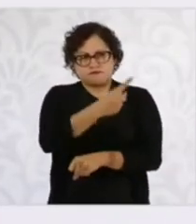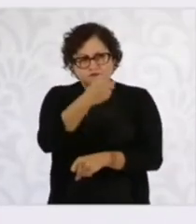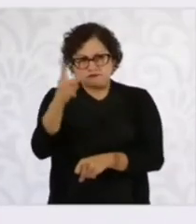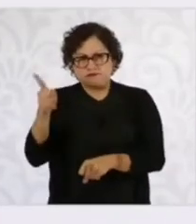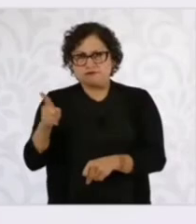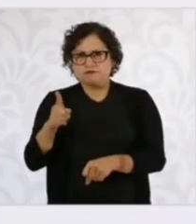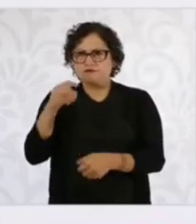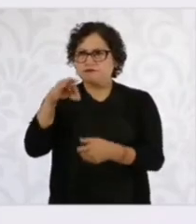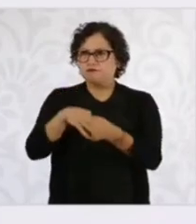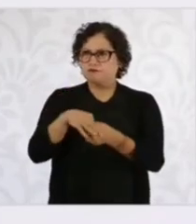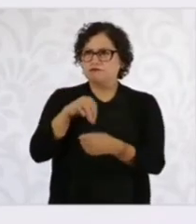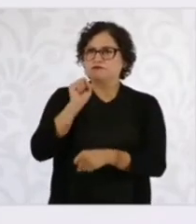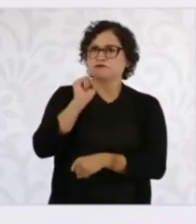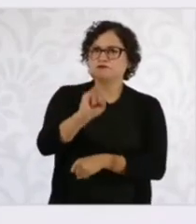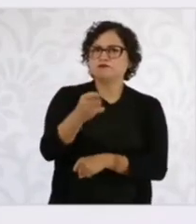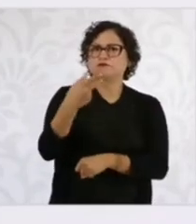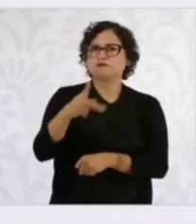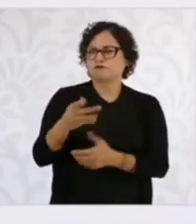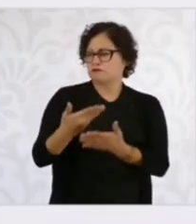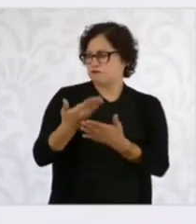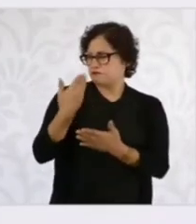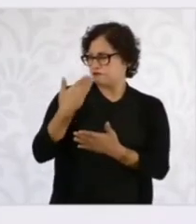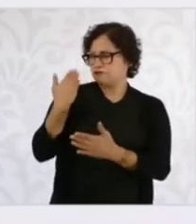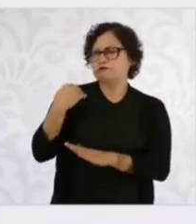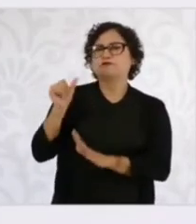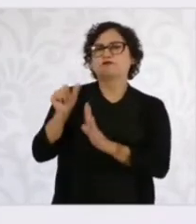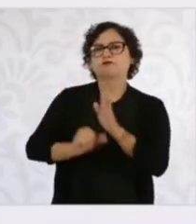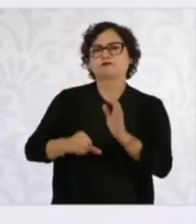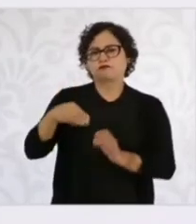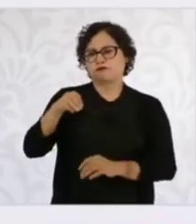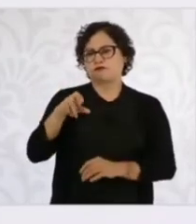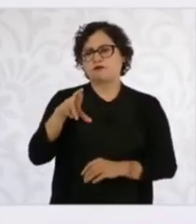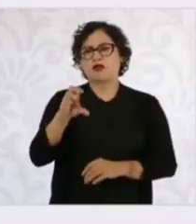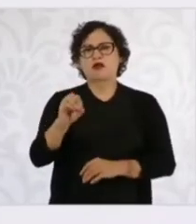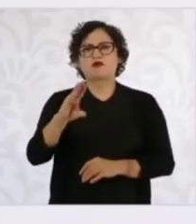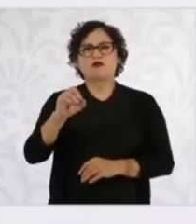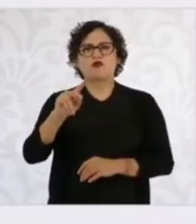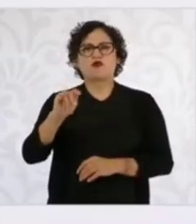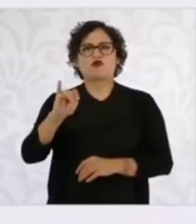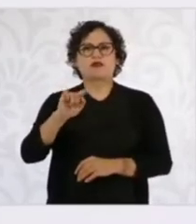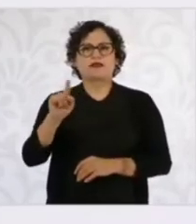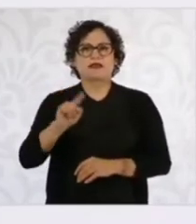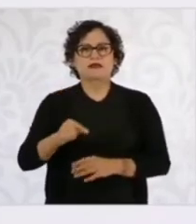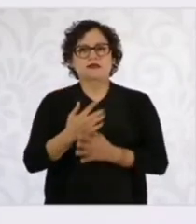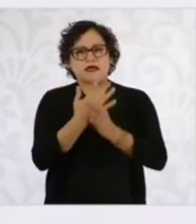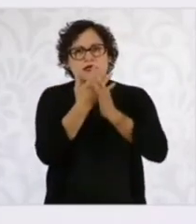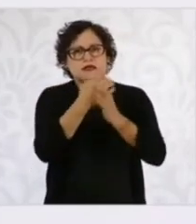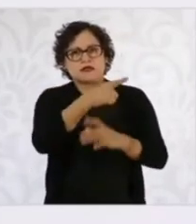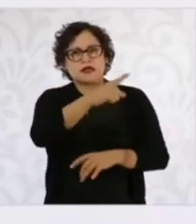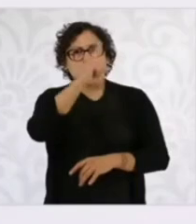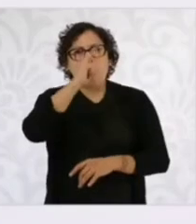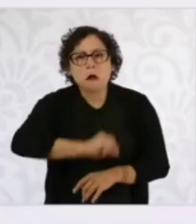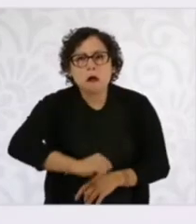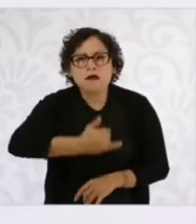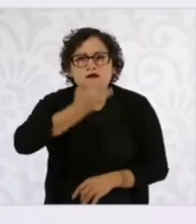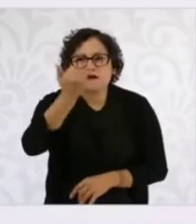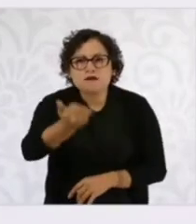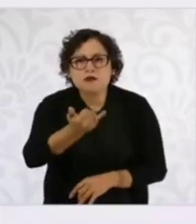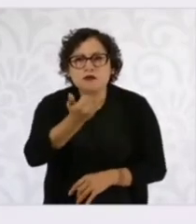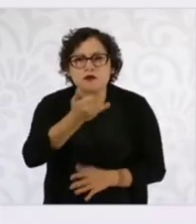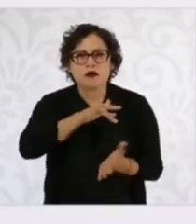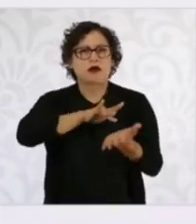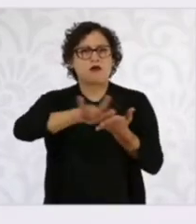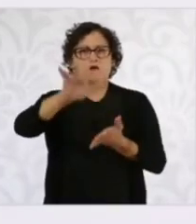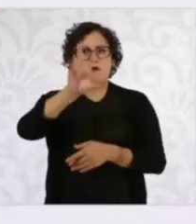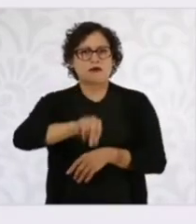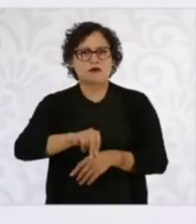semanas o unos meses que su gran error en la campaña fue decir que estaban a favor de los programas sociales?